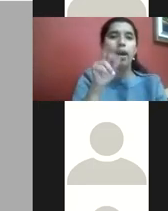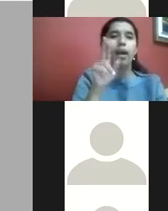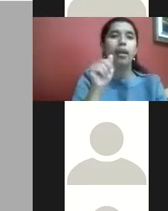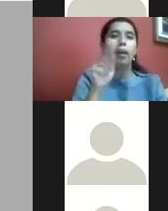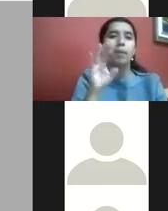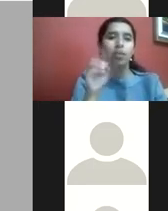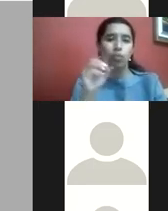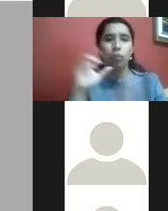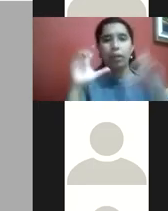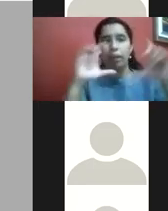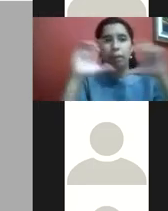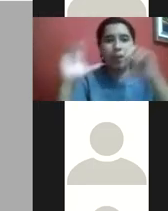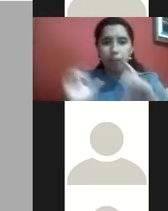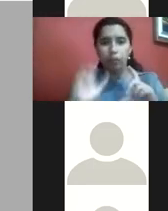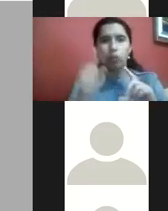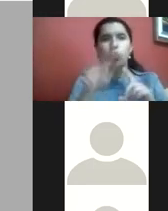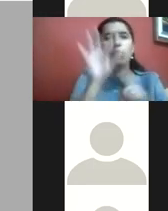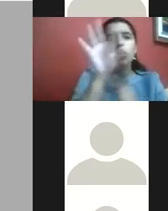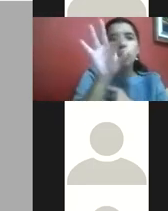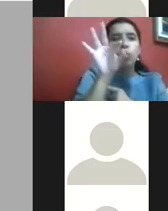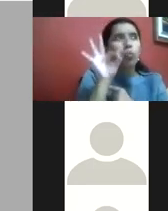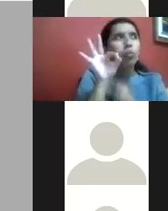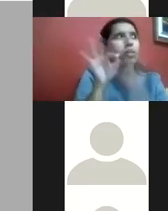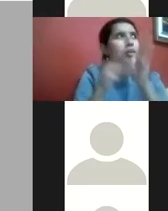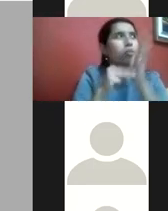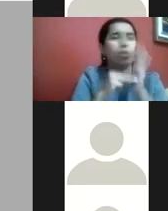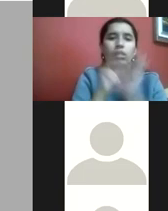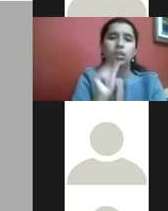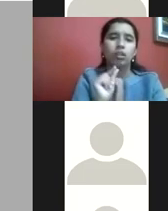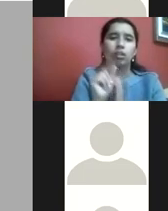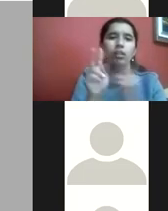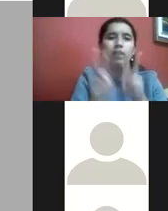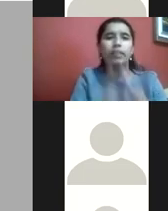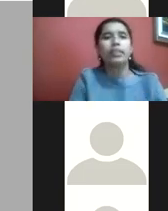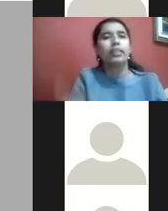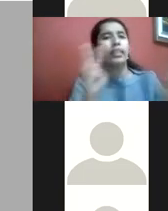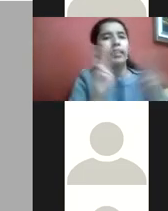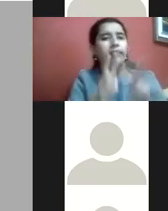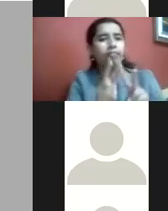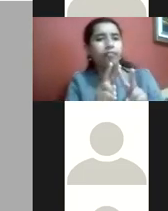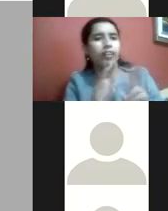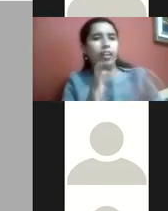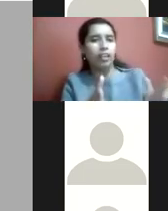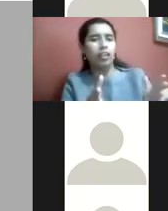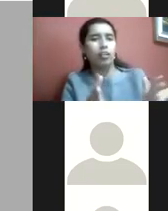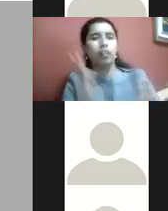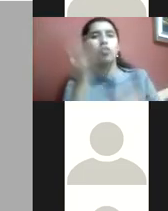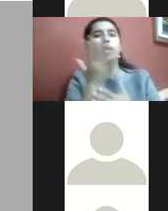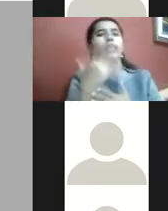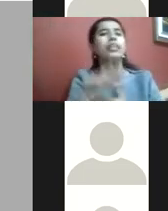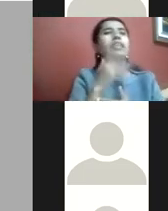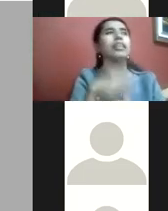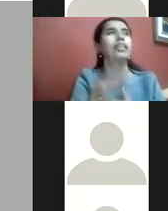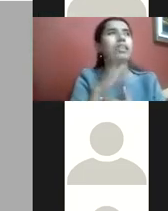estas muestras que hay aquí y el valor que sea de aquí, el valor que surja de aquí, es el que yo voy a estimar o voy a utilizar para estimar el